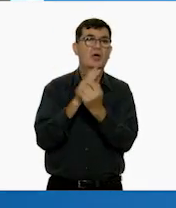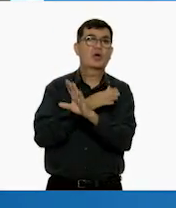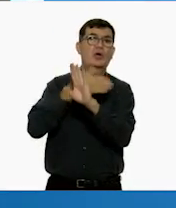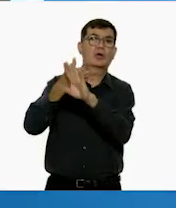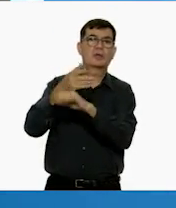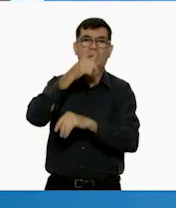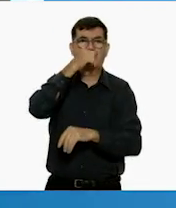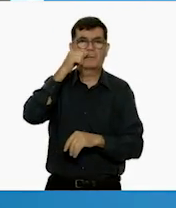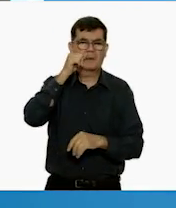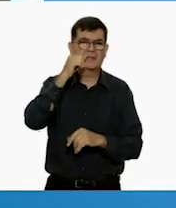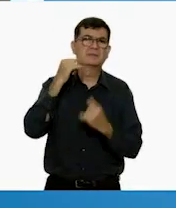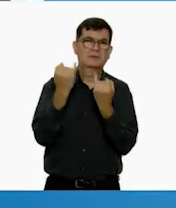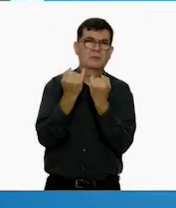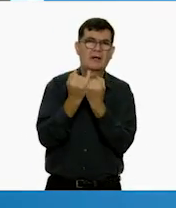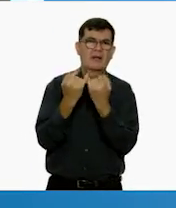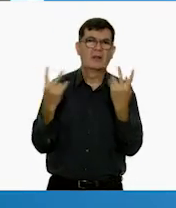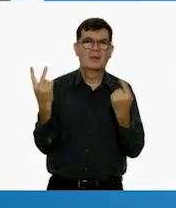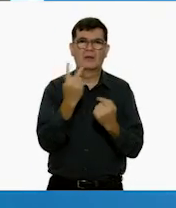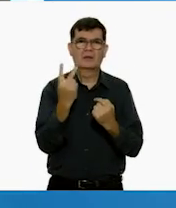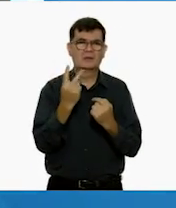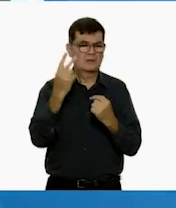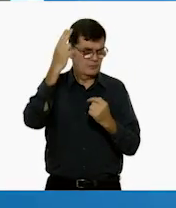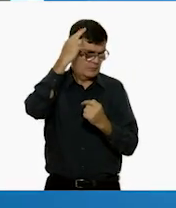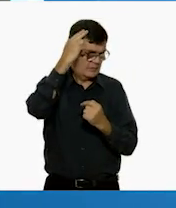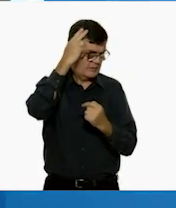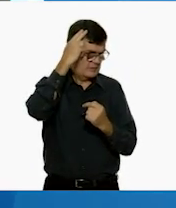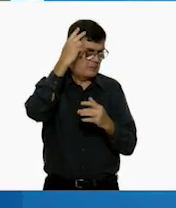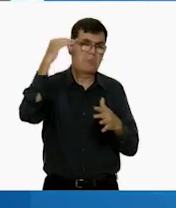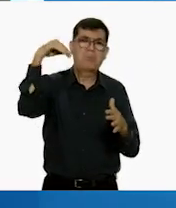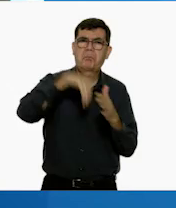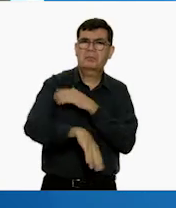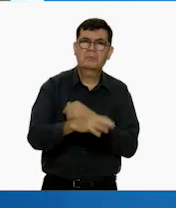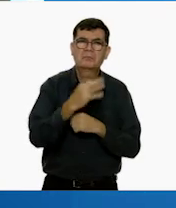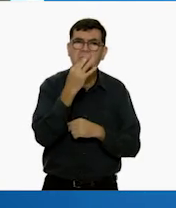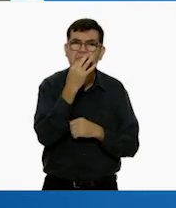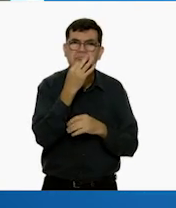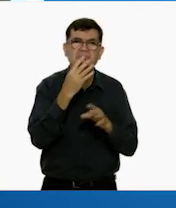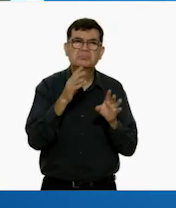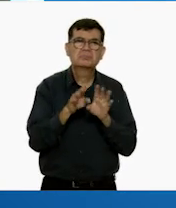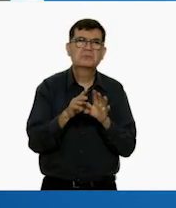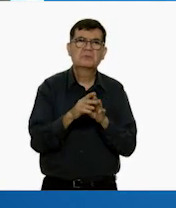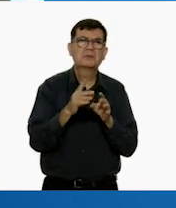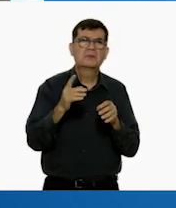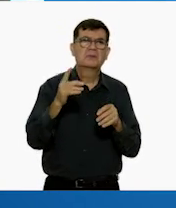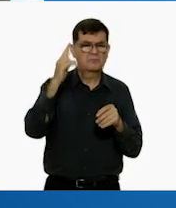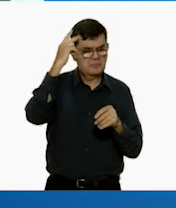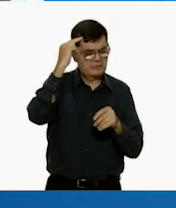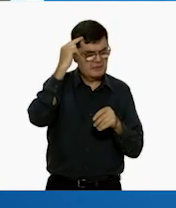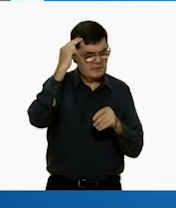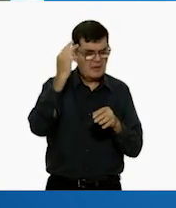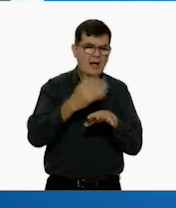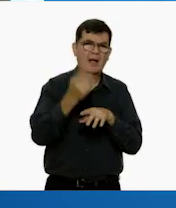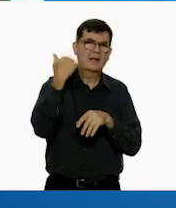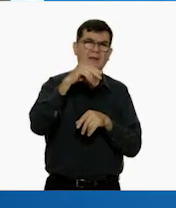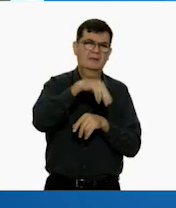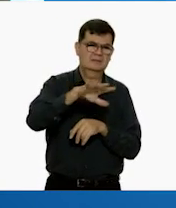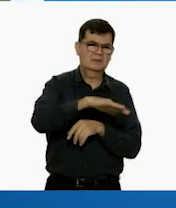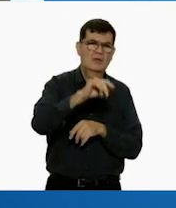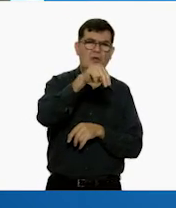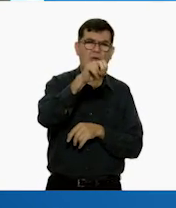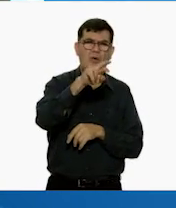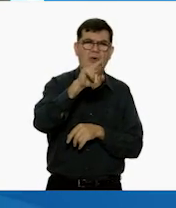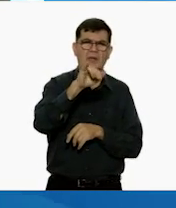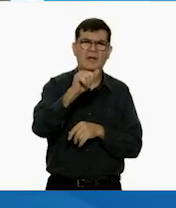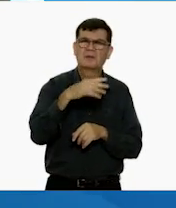presidente Juárez, pero pues es un levantamiento que fracasa inmediatamente. Es el primer levantamiento de Porfirio Díaz en la Noria,